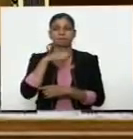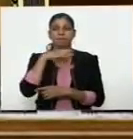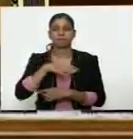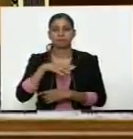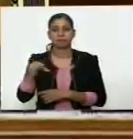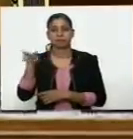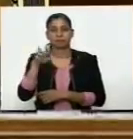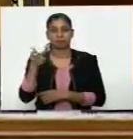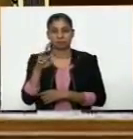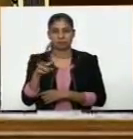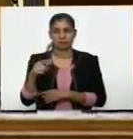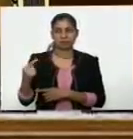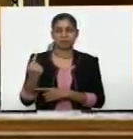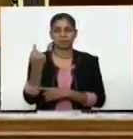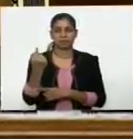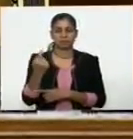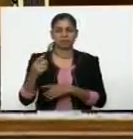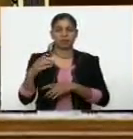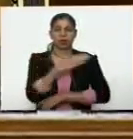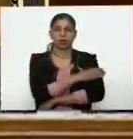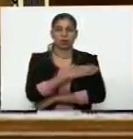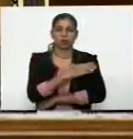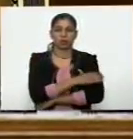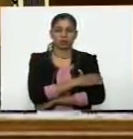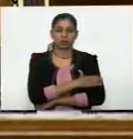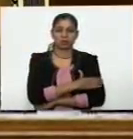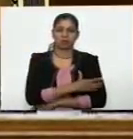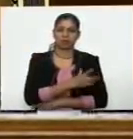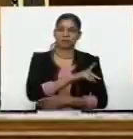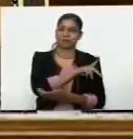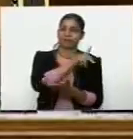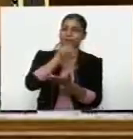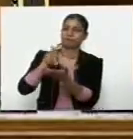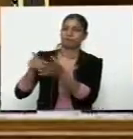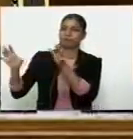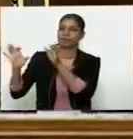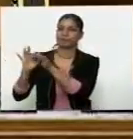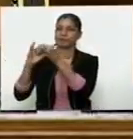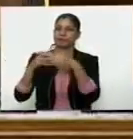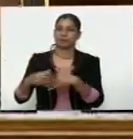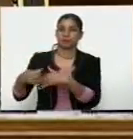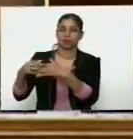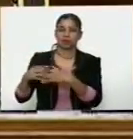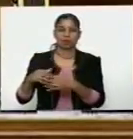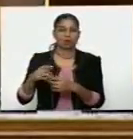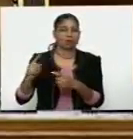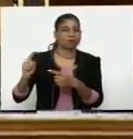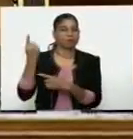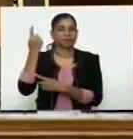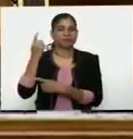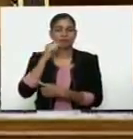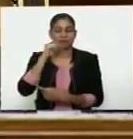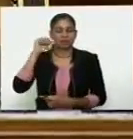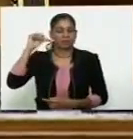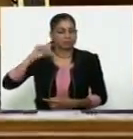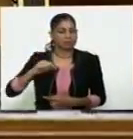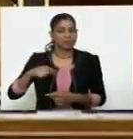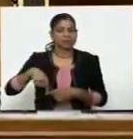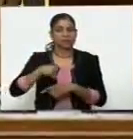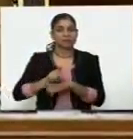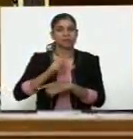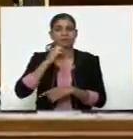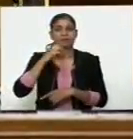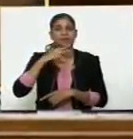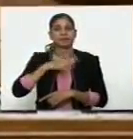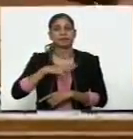historia de este país, la derecha venezolana se había atrevido a tanto. Nunca antes en la historia de Venezuela,